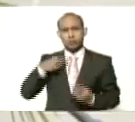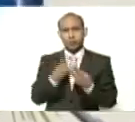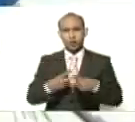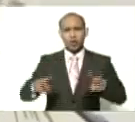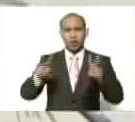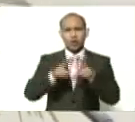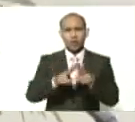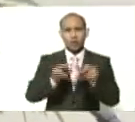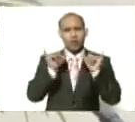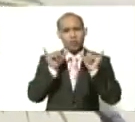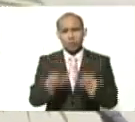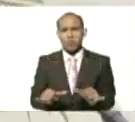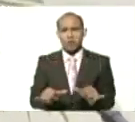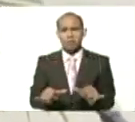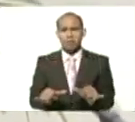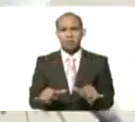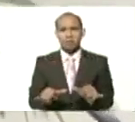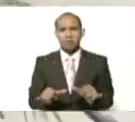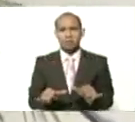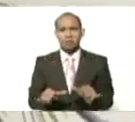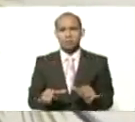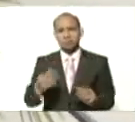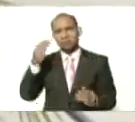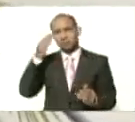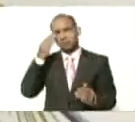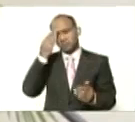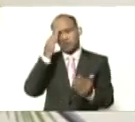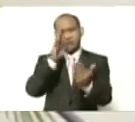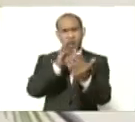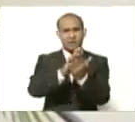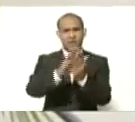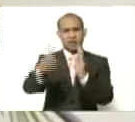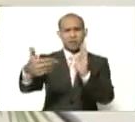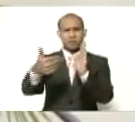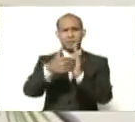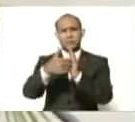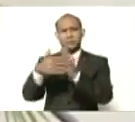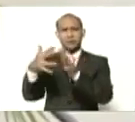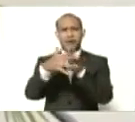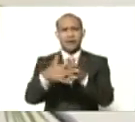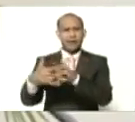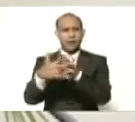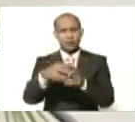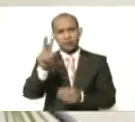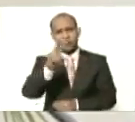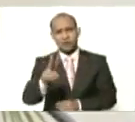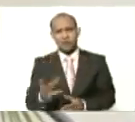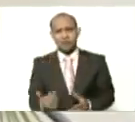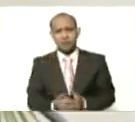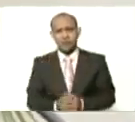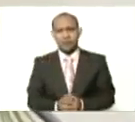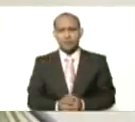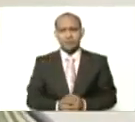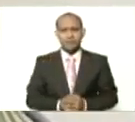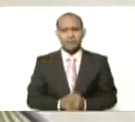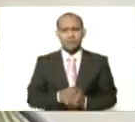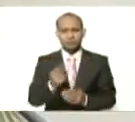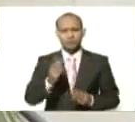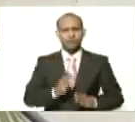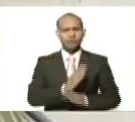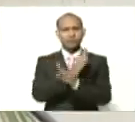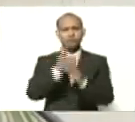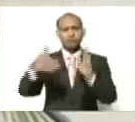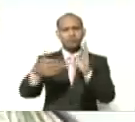compromisos están incólumes frente a esa agresión internacional que significa este bloqueo criminal